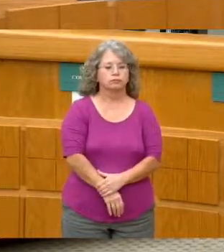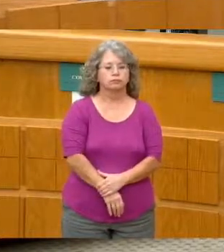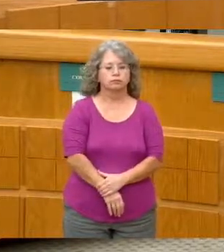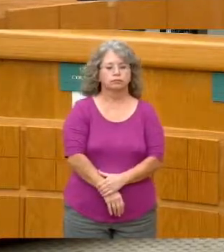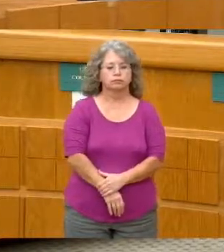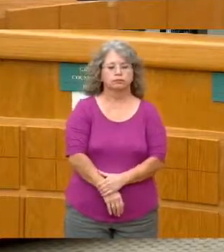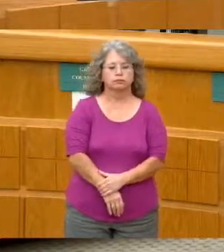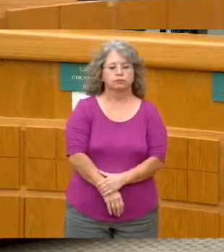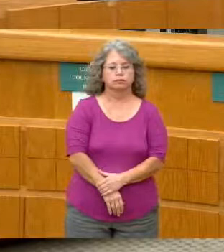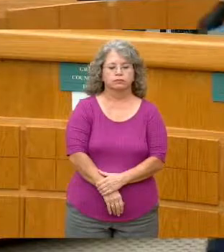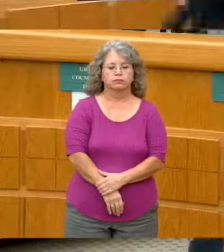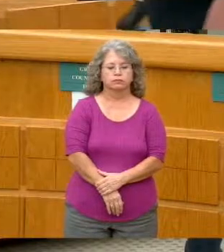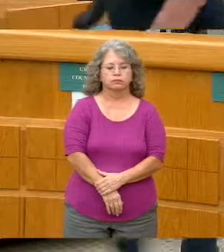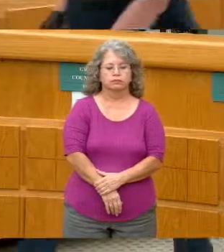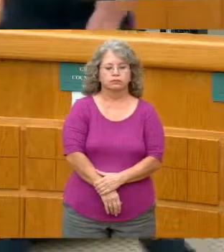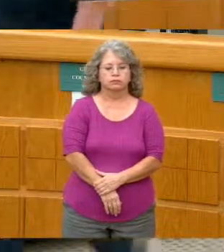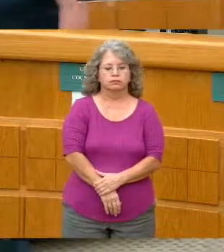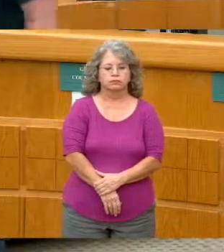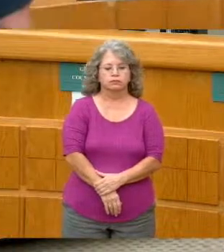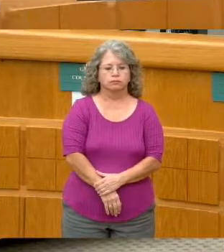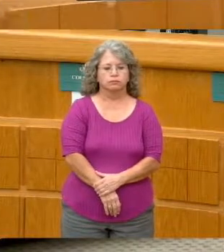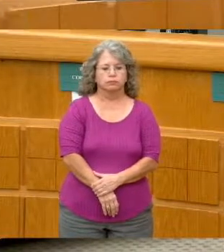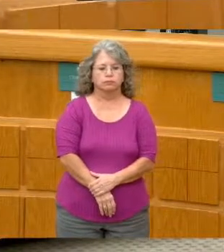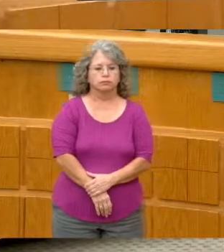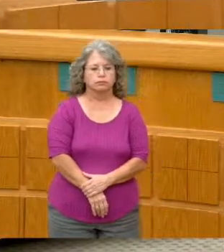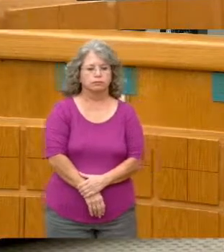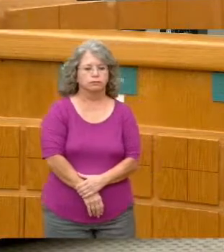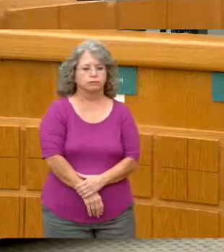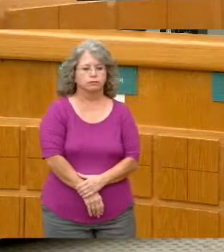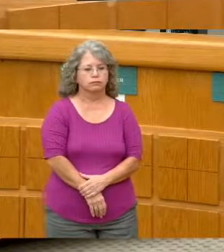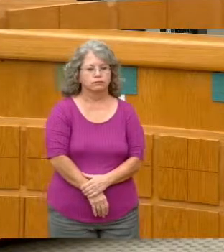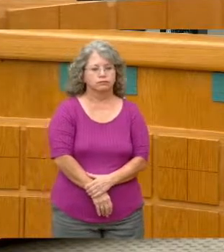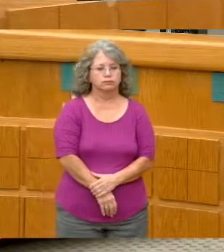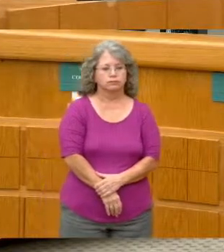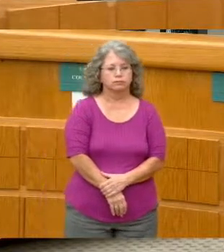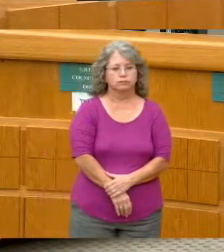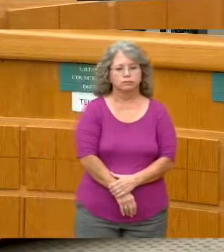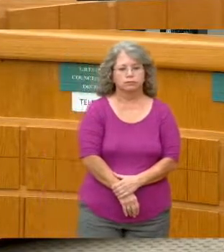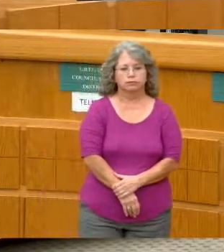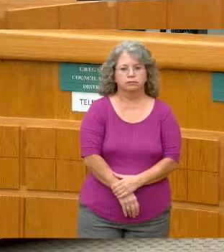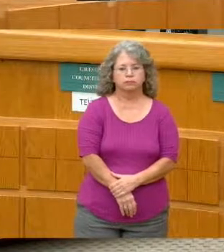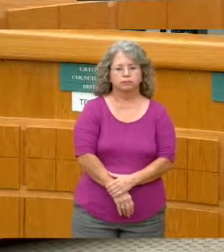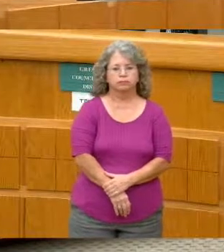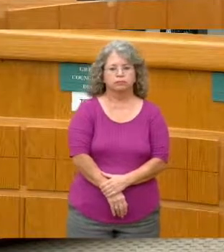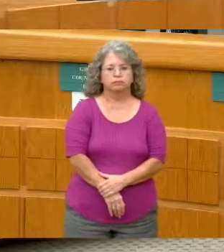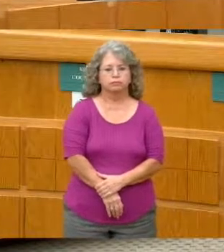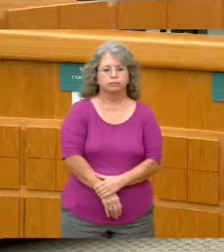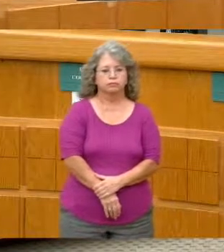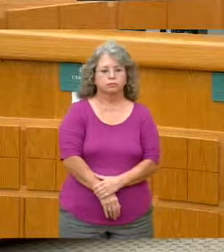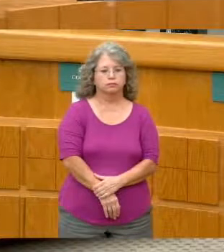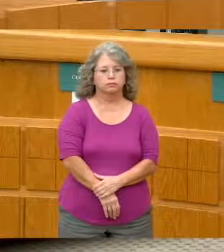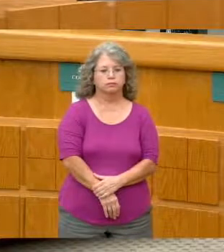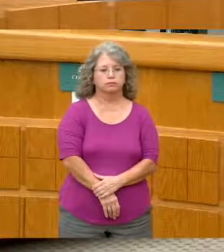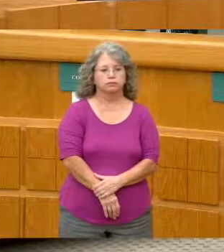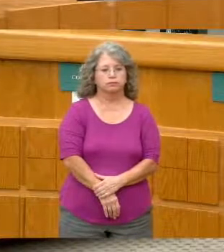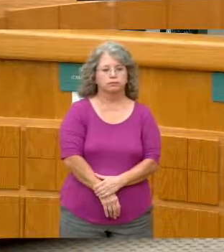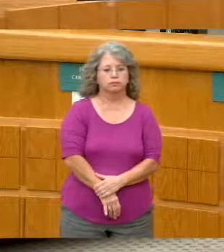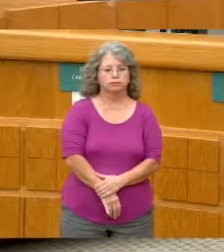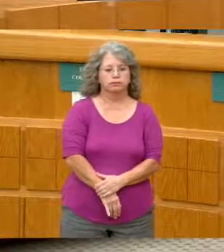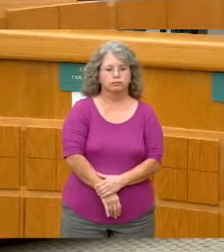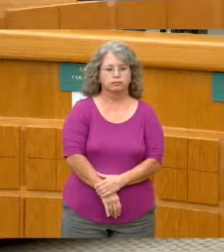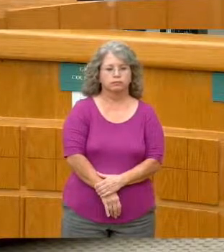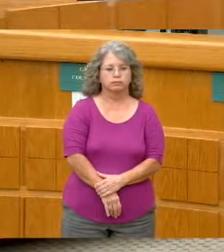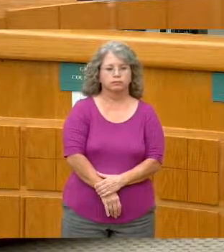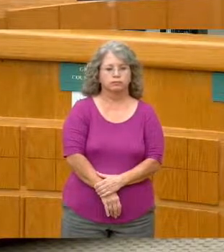fondos proveniente del Acta CARES, la cual ayuda a solventar gastos, entre esos salarios y equipo médico. El día de ayer me reuní con el senador John